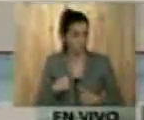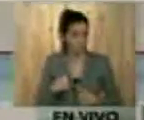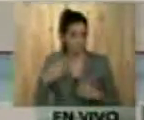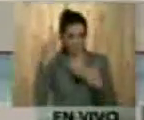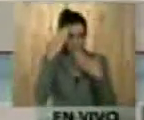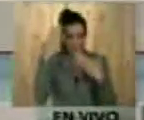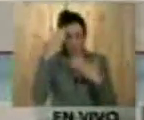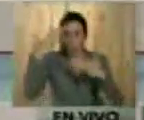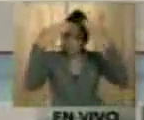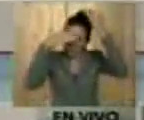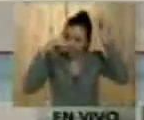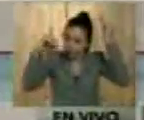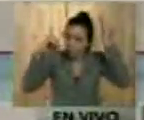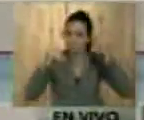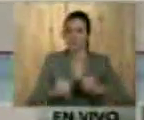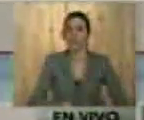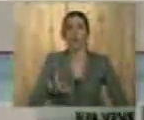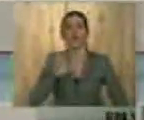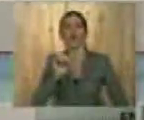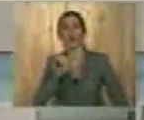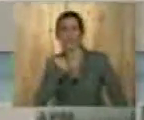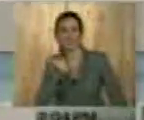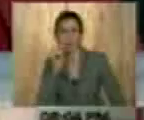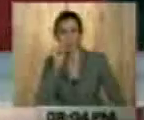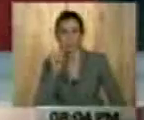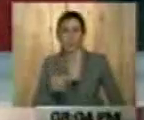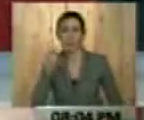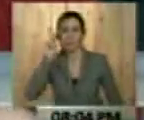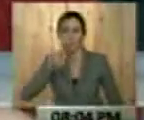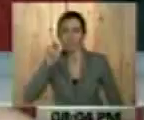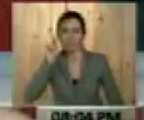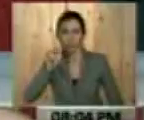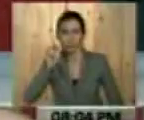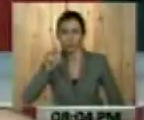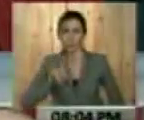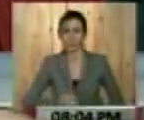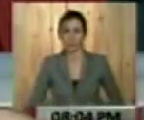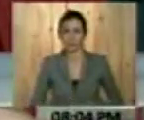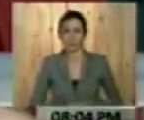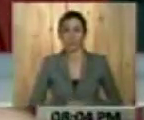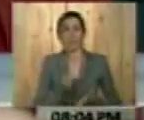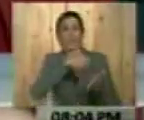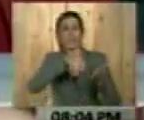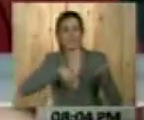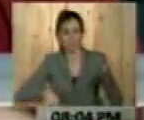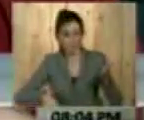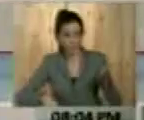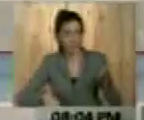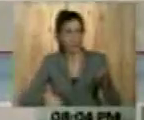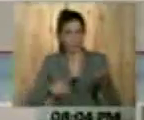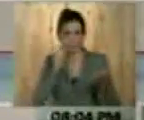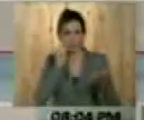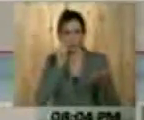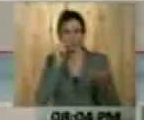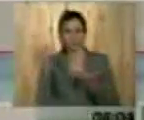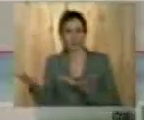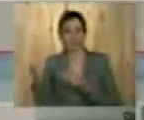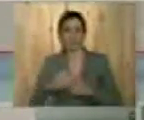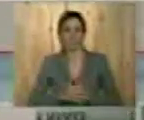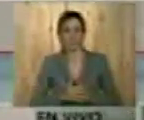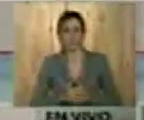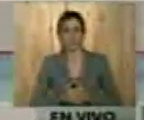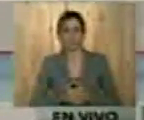al embajador Roy Chardenton, al profesor y escritor, compañero Ignacio Ramonet, que tuvo